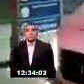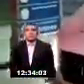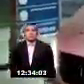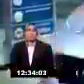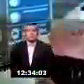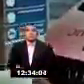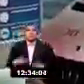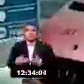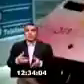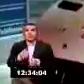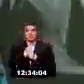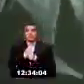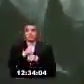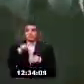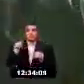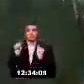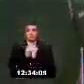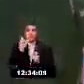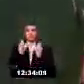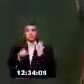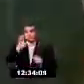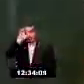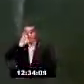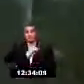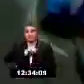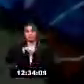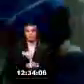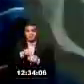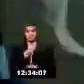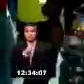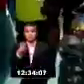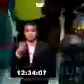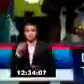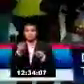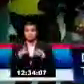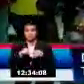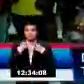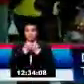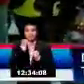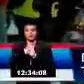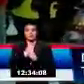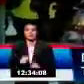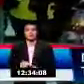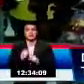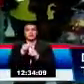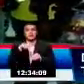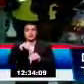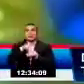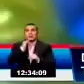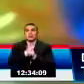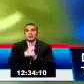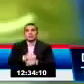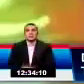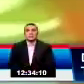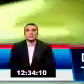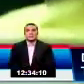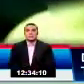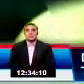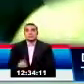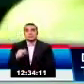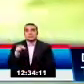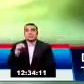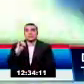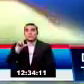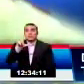Se tomaron extremas medidas de seguridad con personal policial de migración y del grupo de operaciones especiales de la institución. Daniel